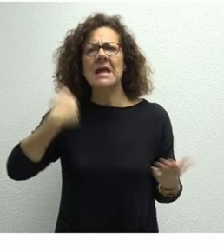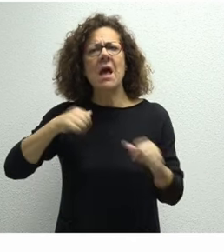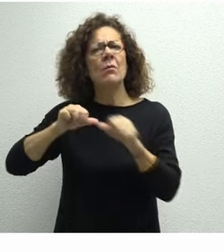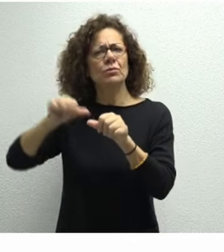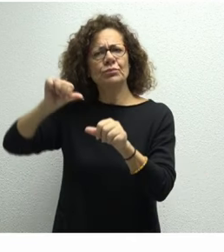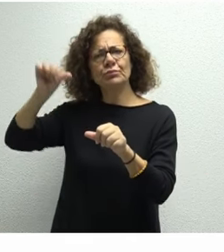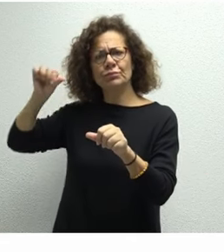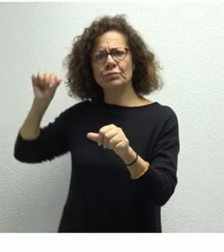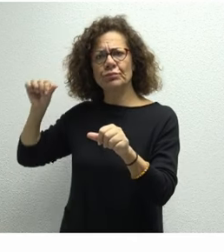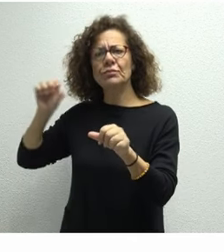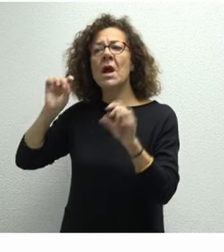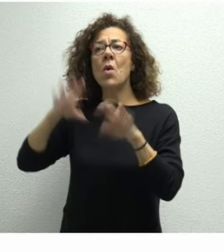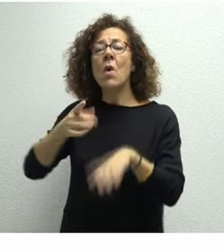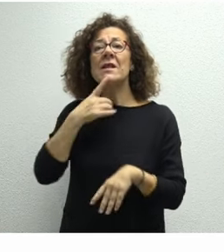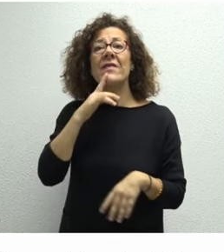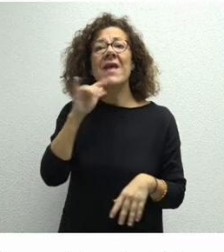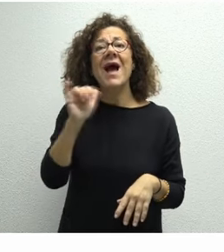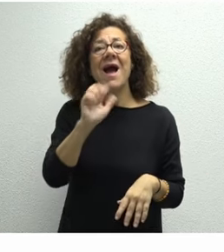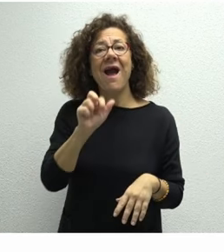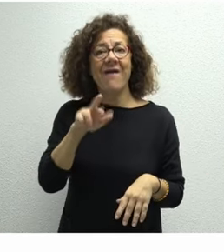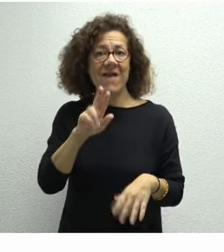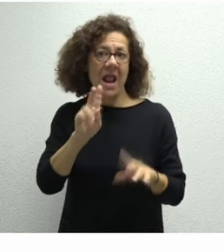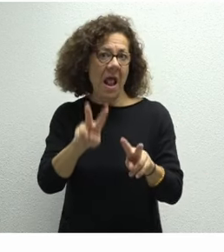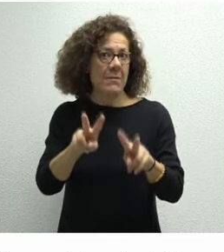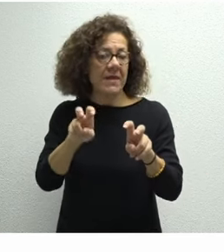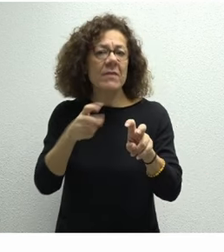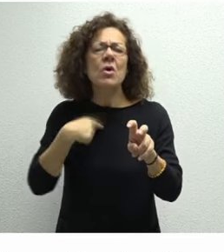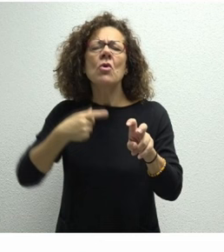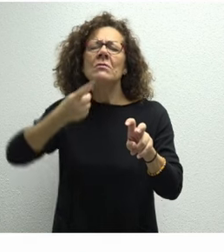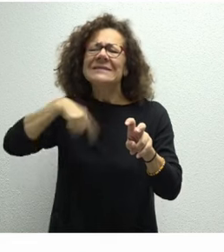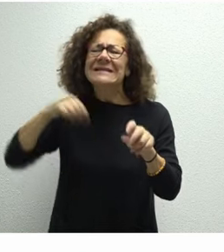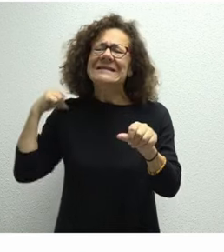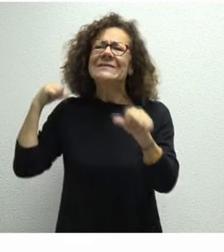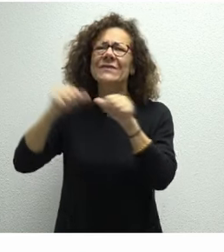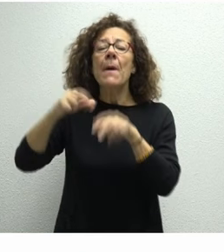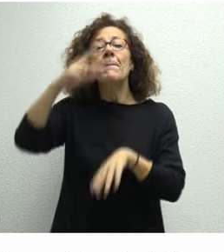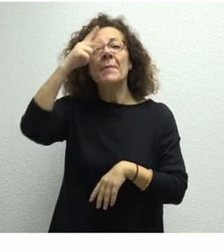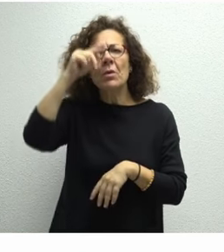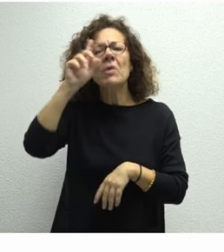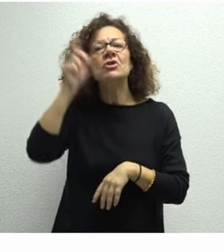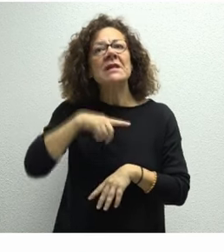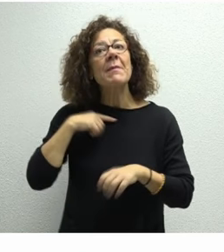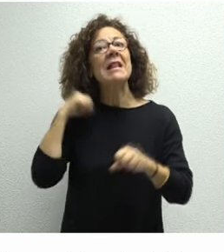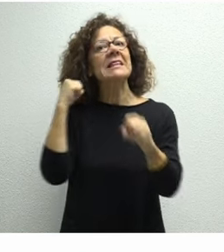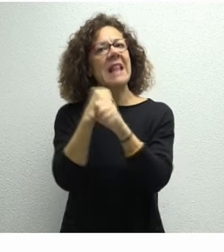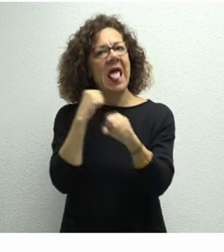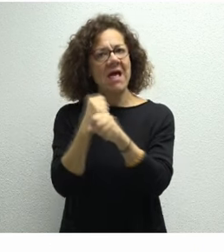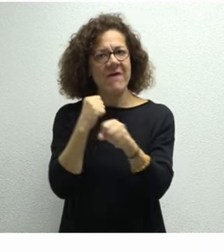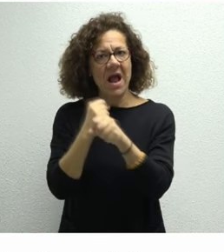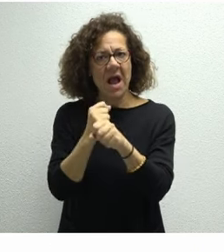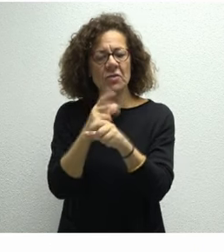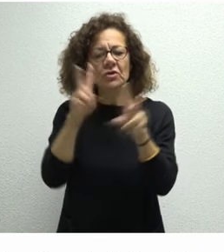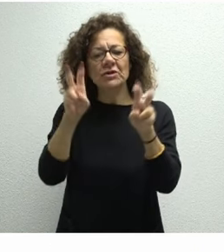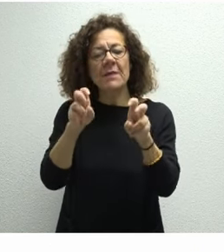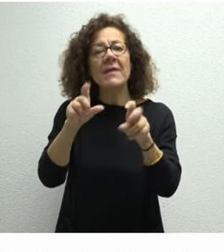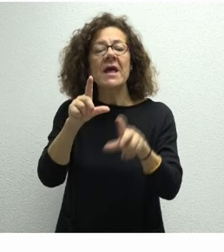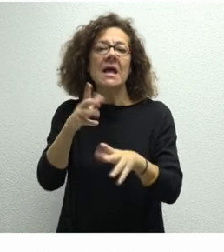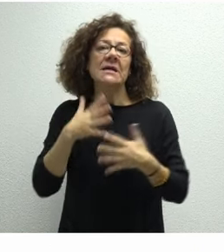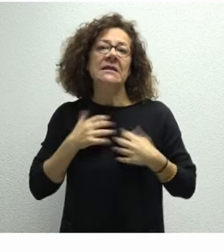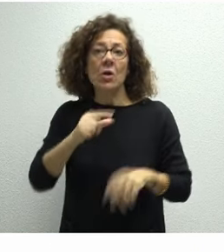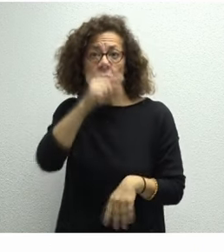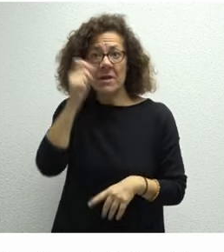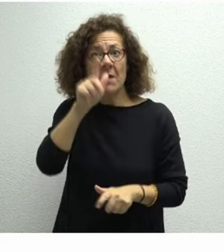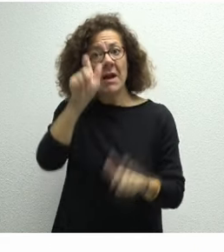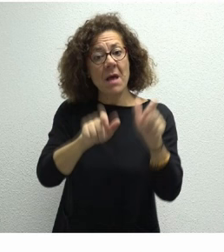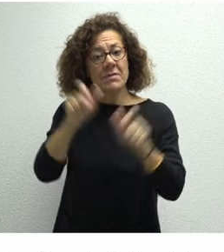muchos años como decía Javier luengo al principio preocupados y ocupados en tratar el tema de la Salud Mental para las personas